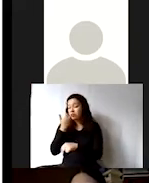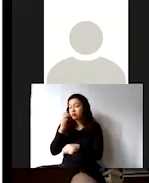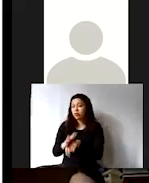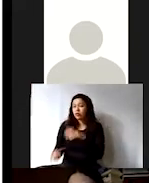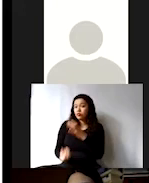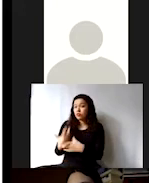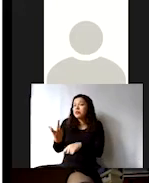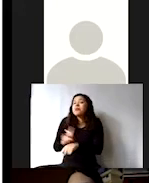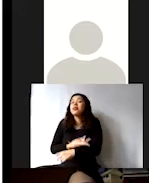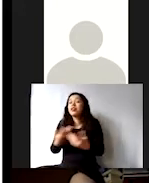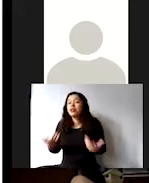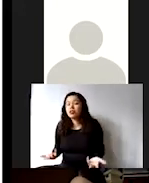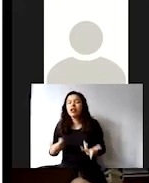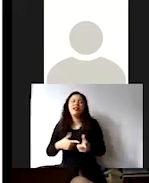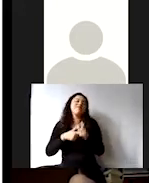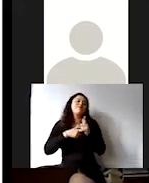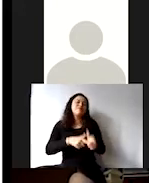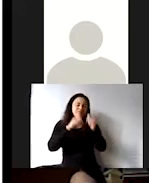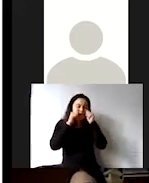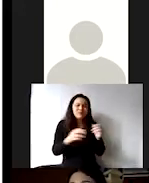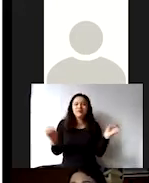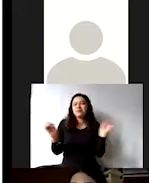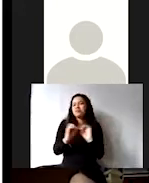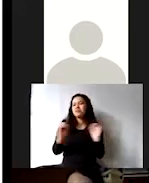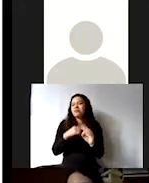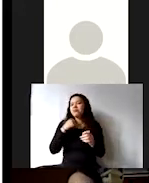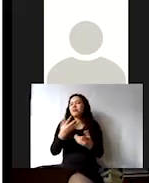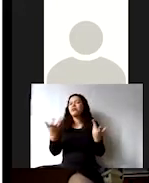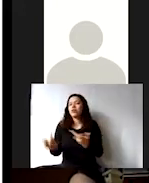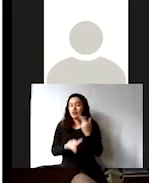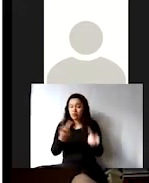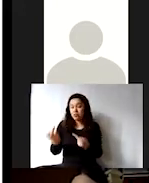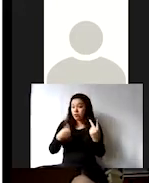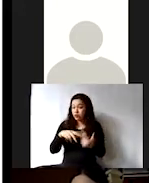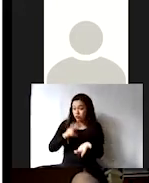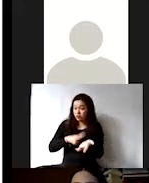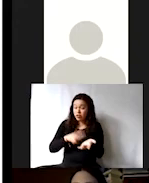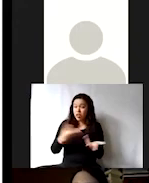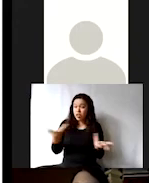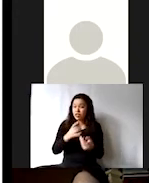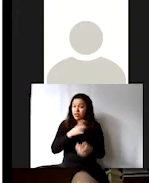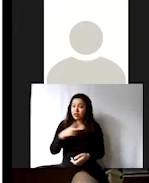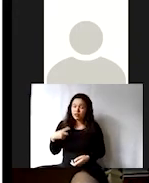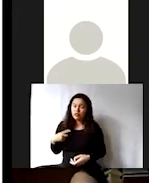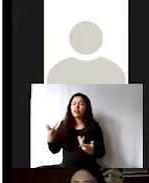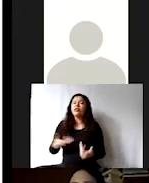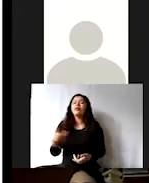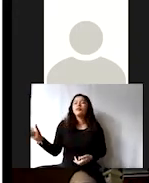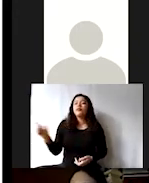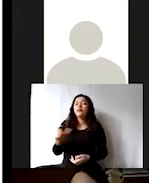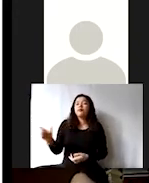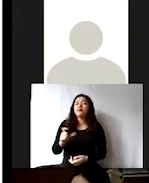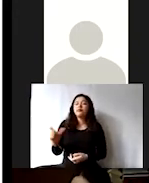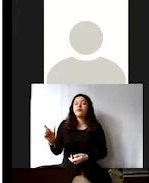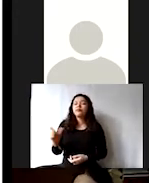Que no Jolín. quiso darle seguimiento a esto, ¿no? Son Así preguntas es. válidas que tenemos que seguir haciendo y cuando no funciona en el